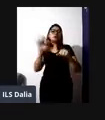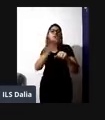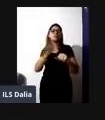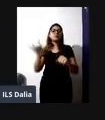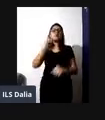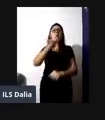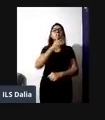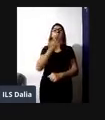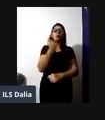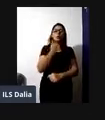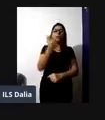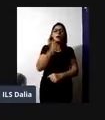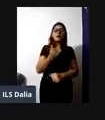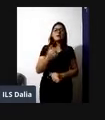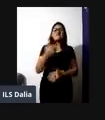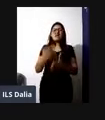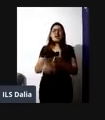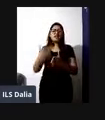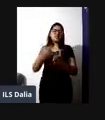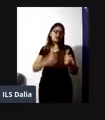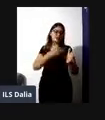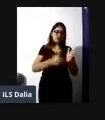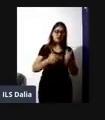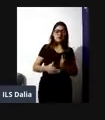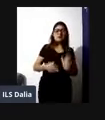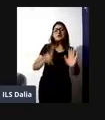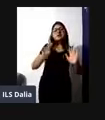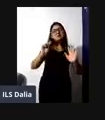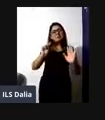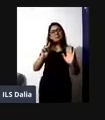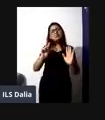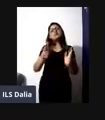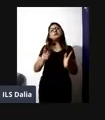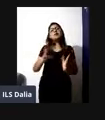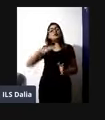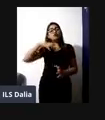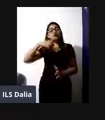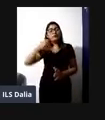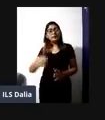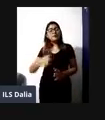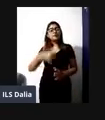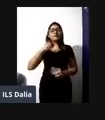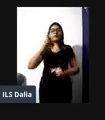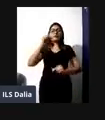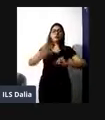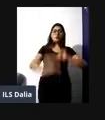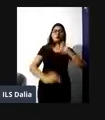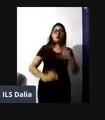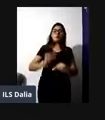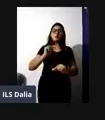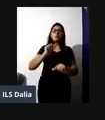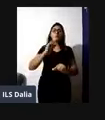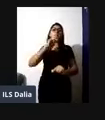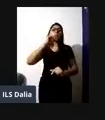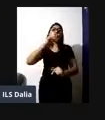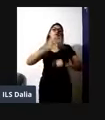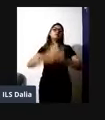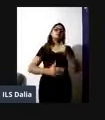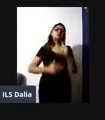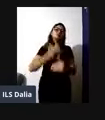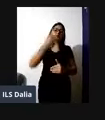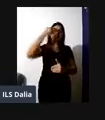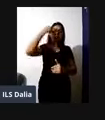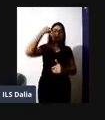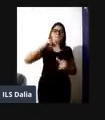van adoleciendo de algunas cosas, pero insisto, son esfuerzos importantes para un país que nos